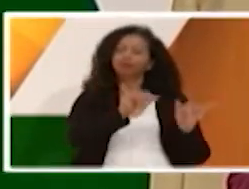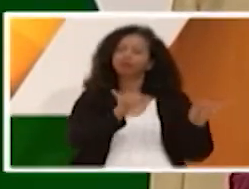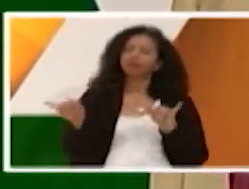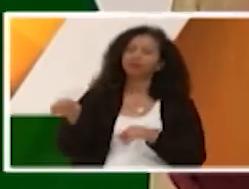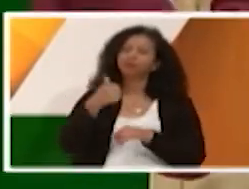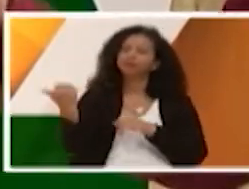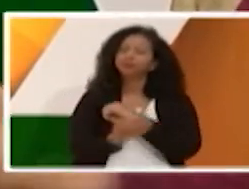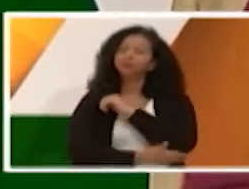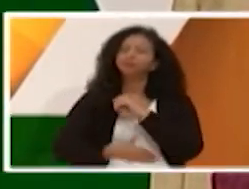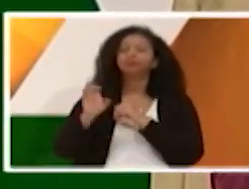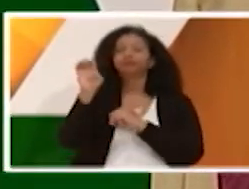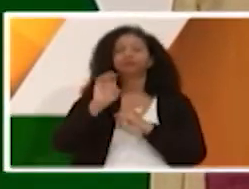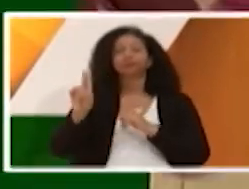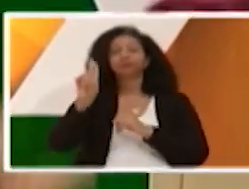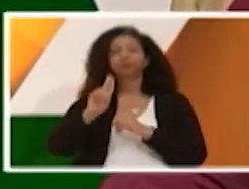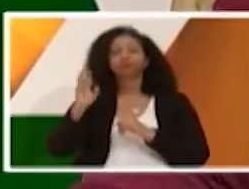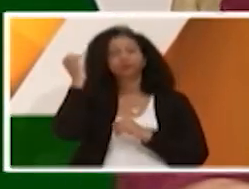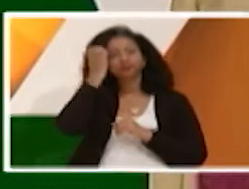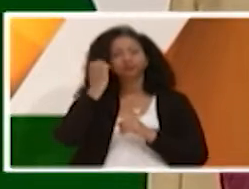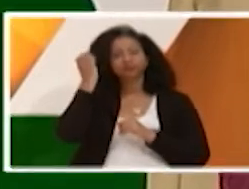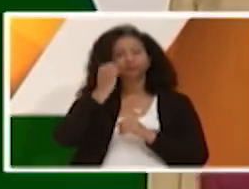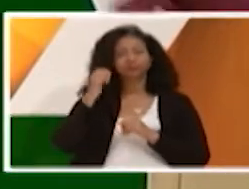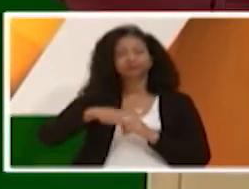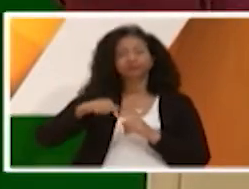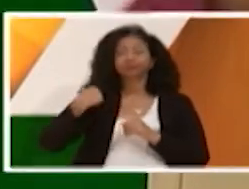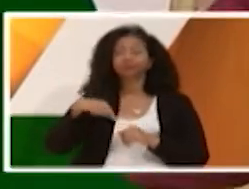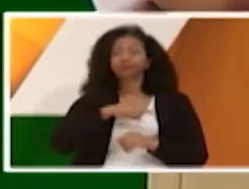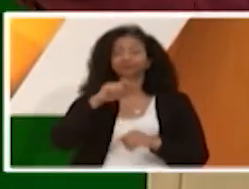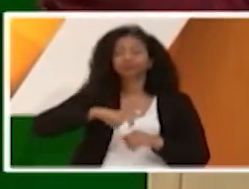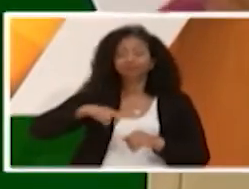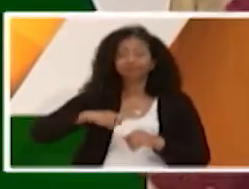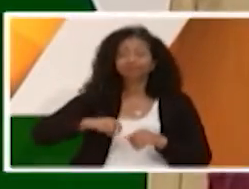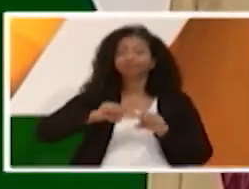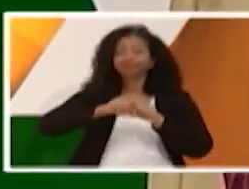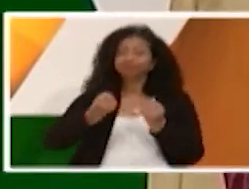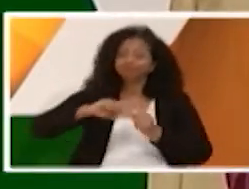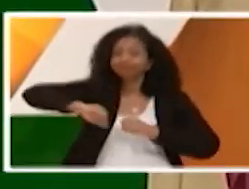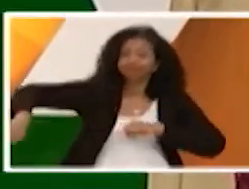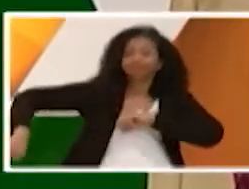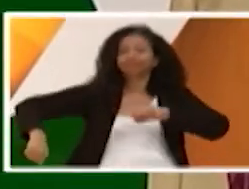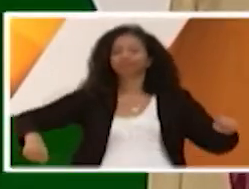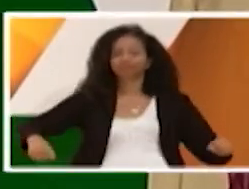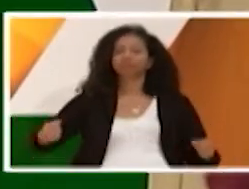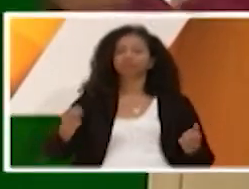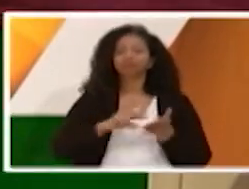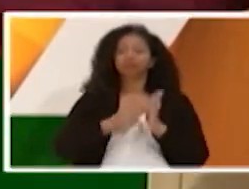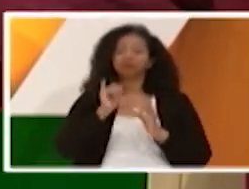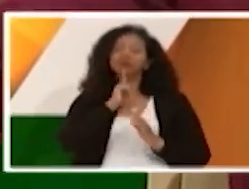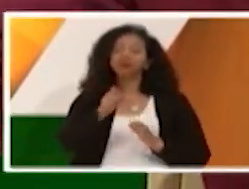países, Estados Unidos, Europa, etcétera. Aquí es rompiendo corozo. Por lo tanto, aquí tiene mucho más valor eso también.